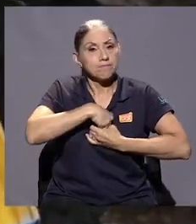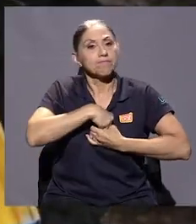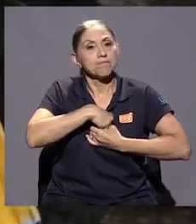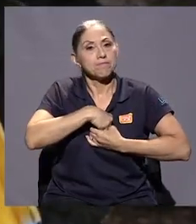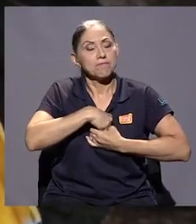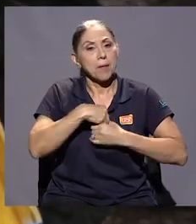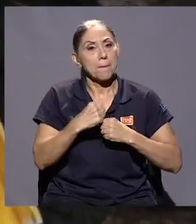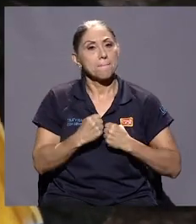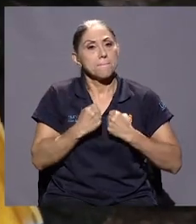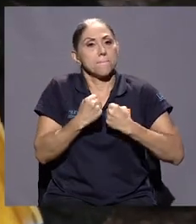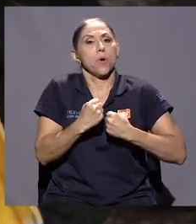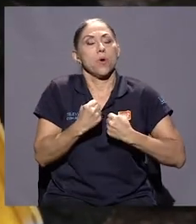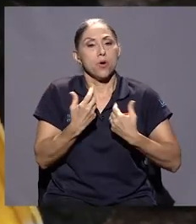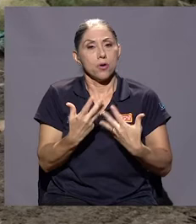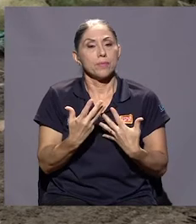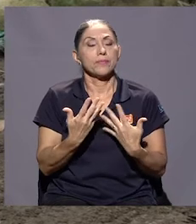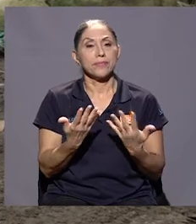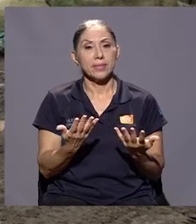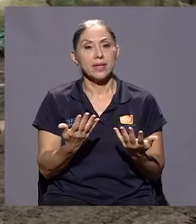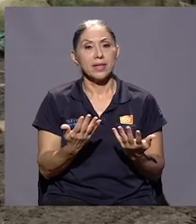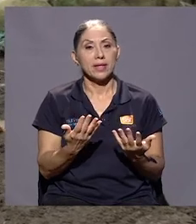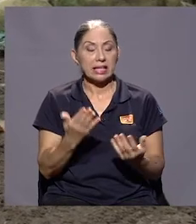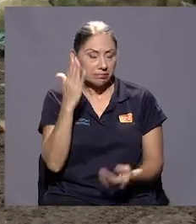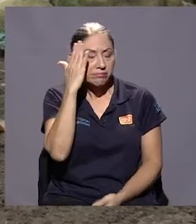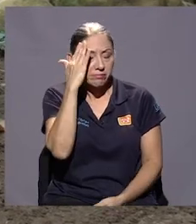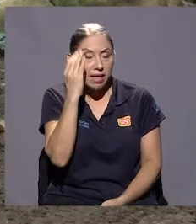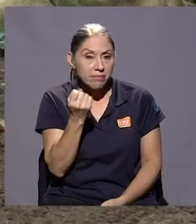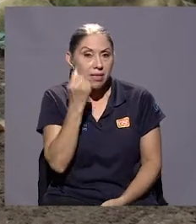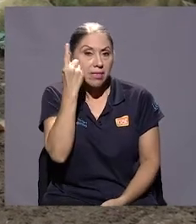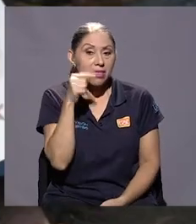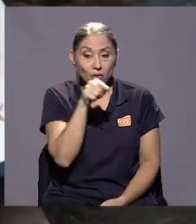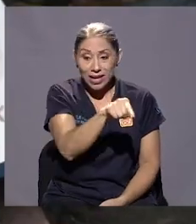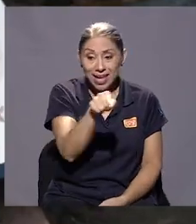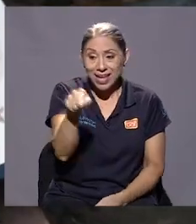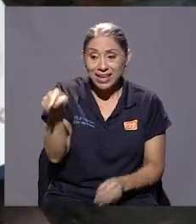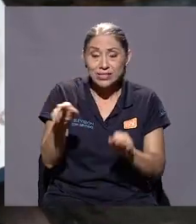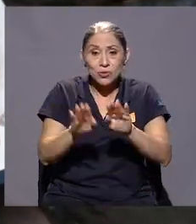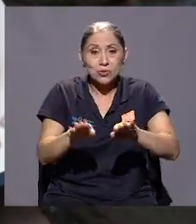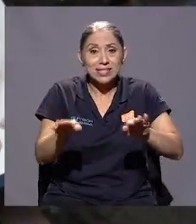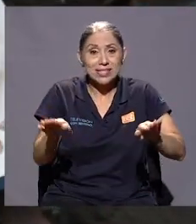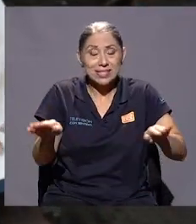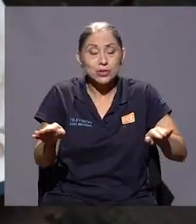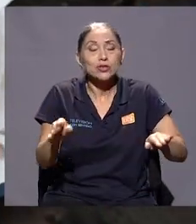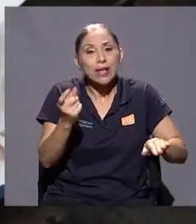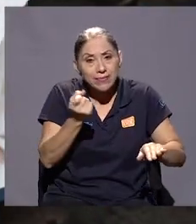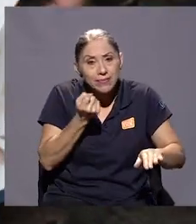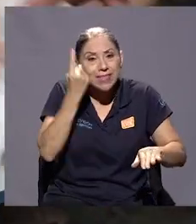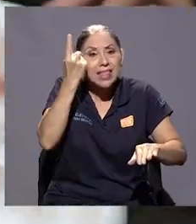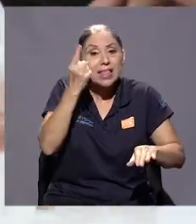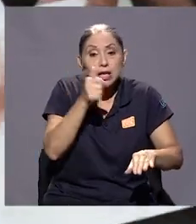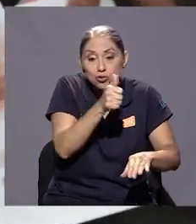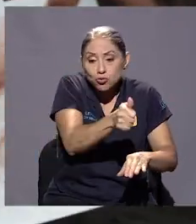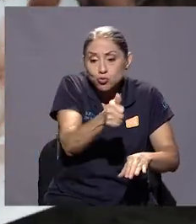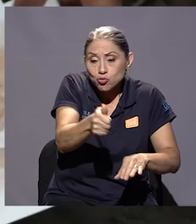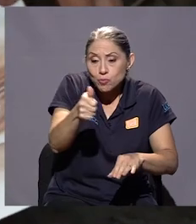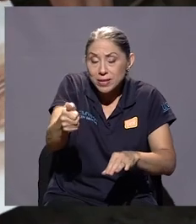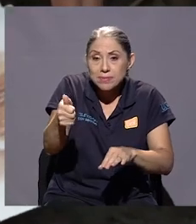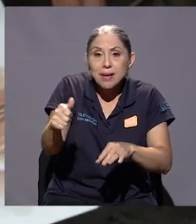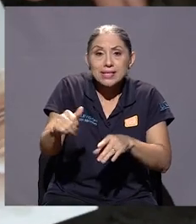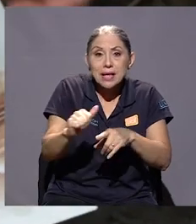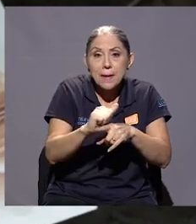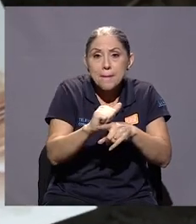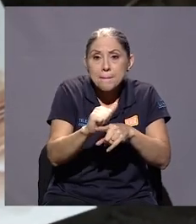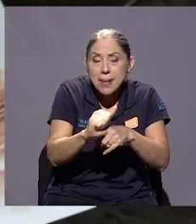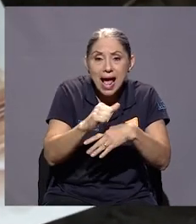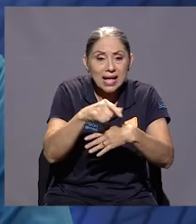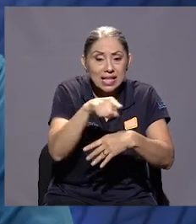desde de esta población teniendo que también ellos pueden entender que desde sus mismas prácticas y en su relación con el río de su comunidad